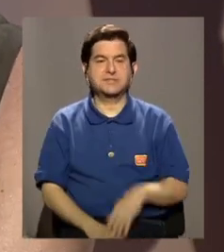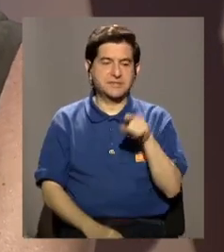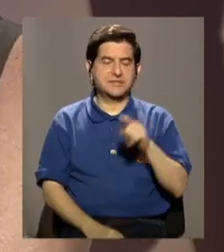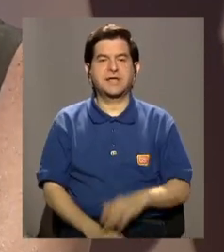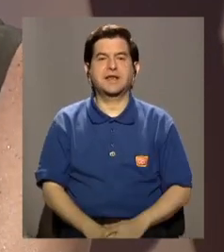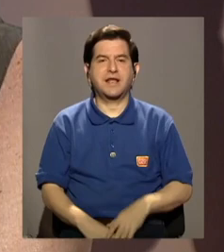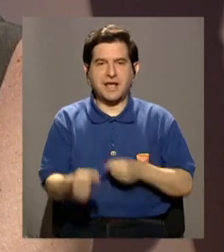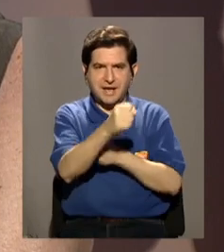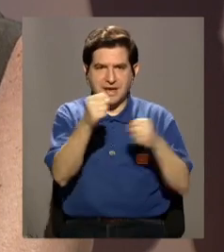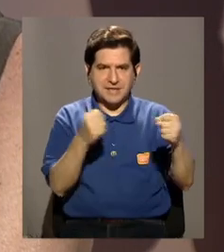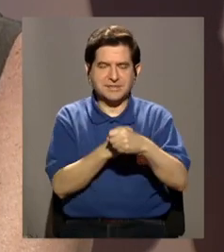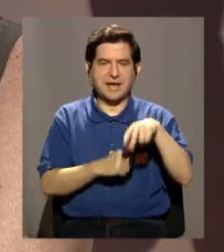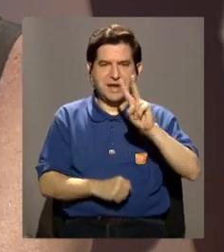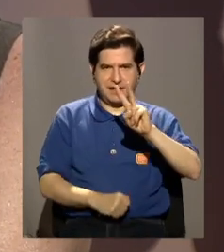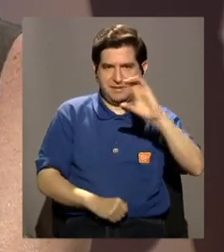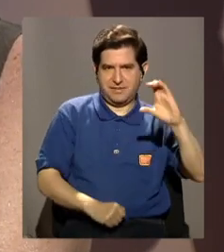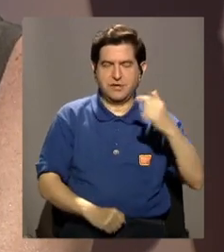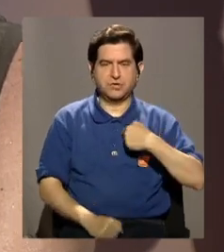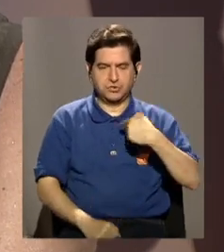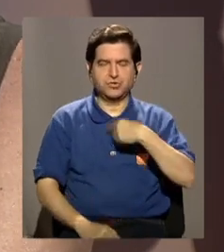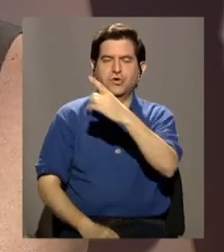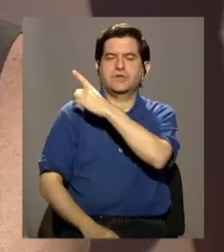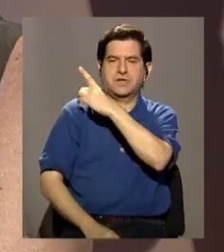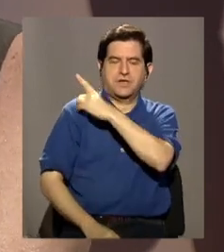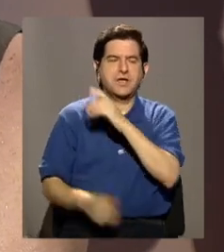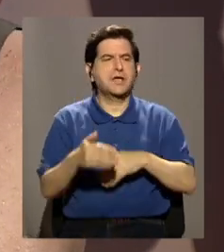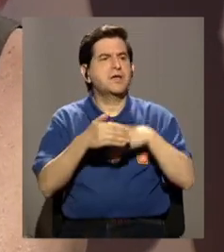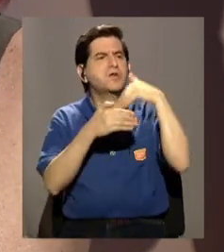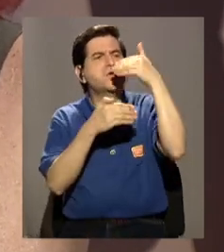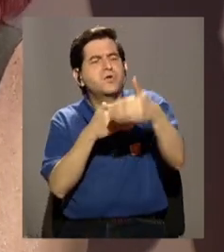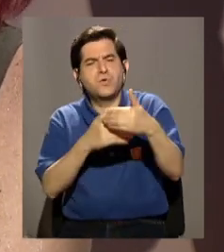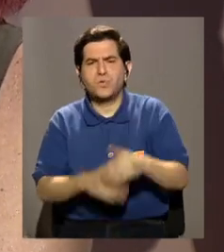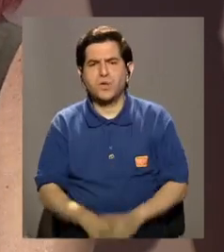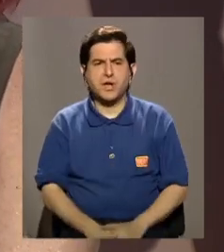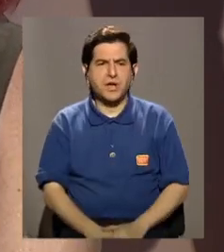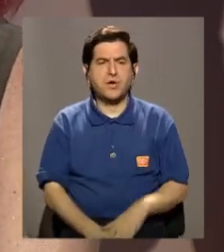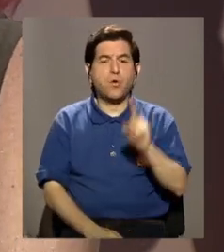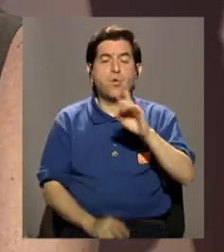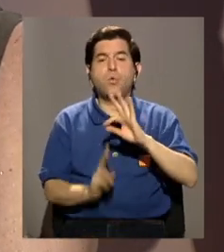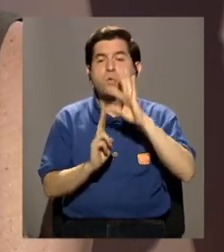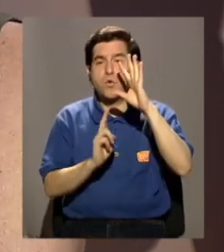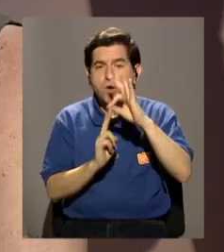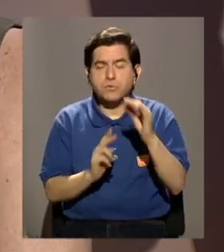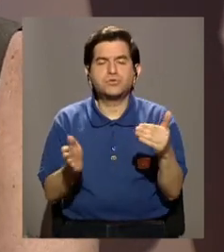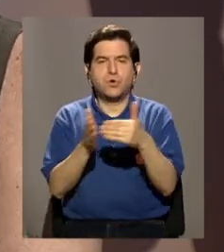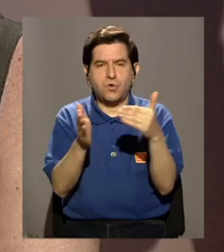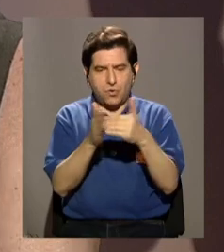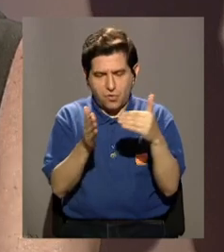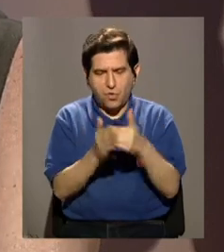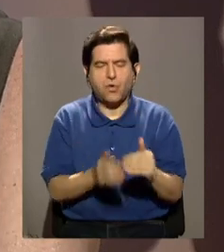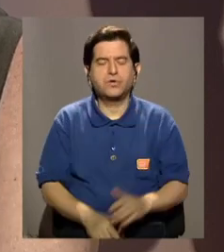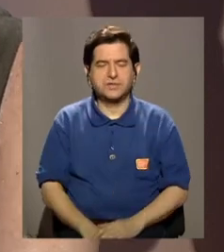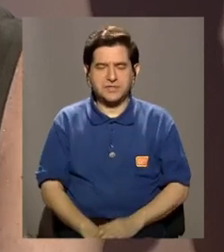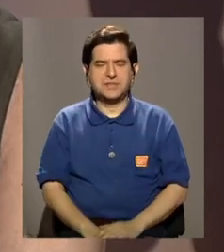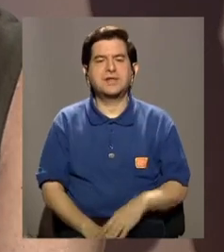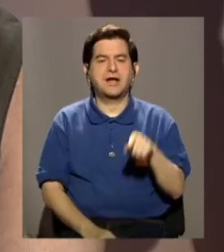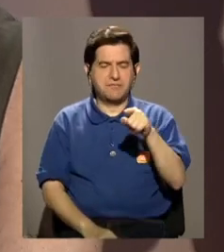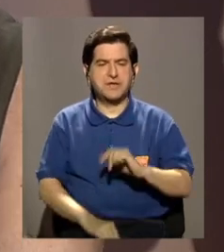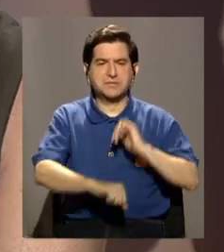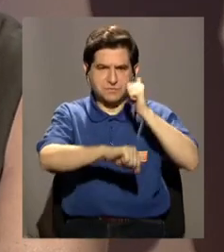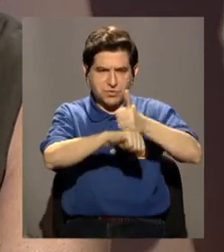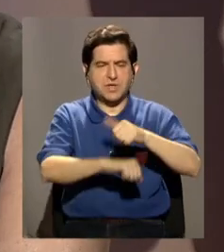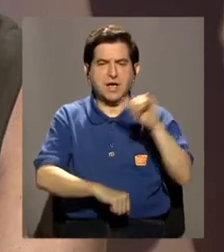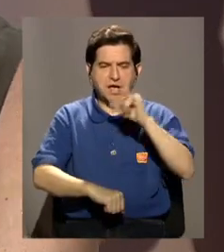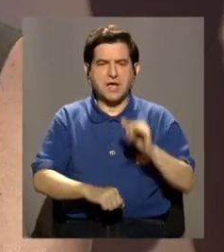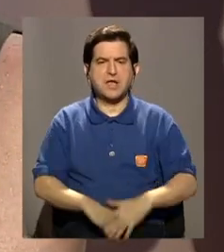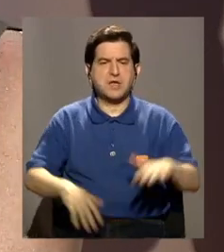calvo yo la dirigí y después de eso tuvimos como una posibilidad de hacer un remontaje con la misma escenografía mí no es